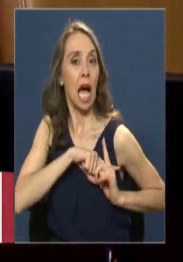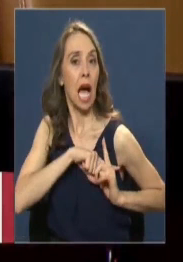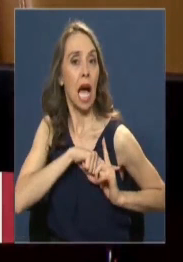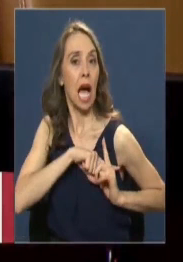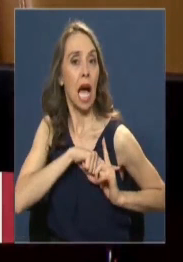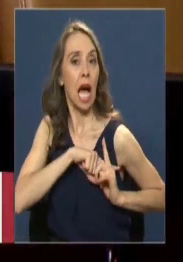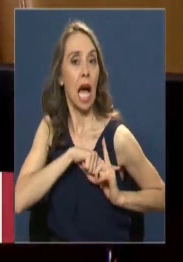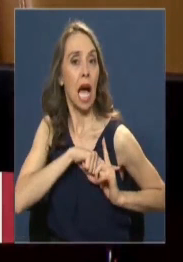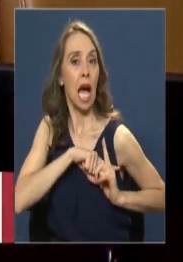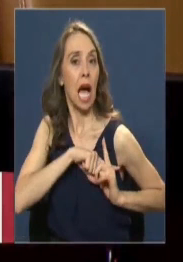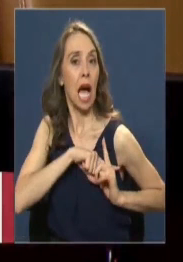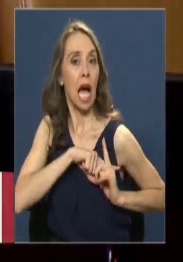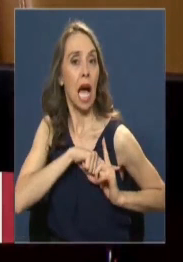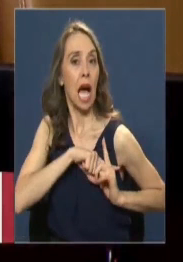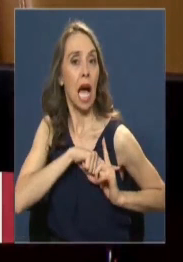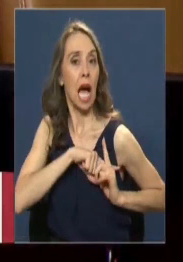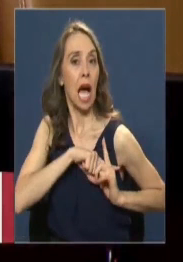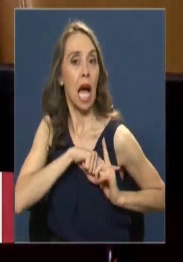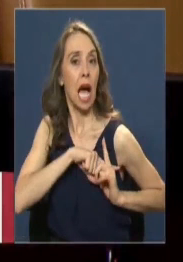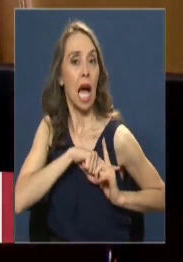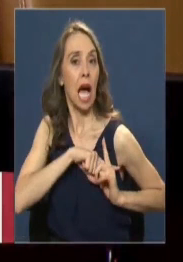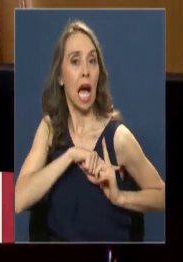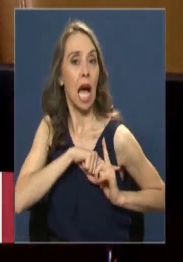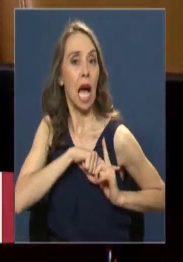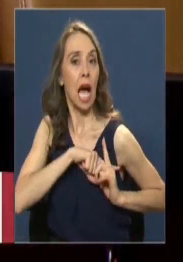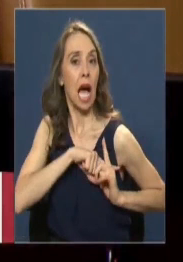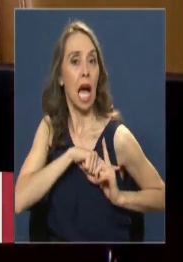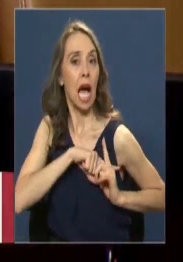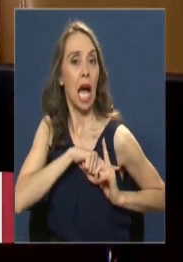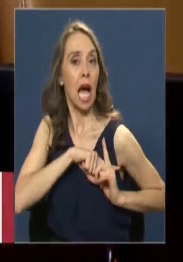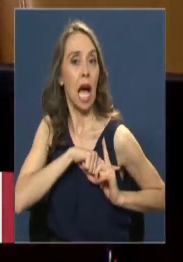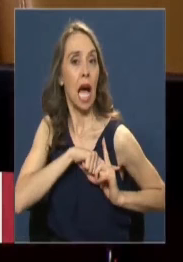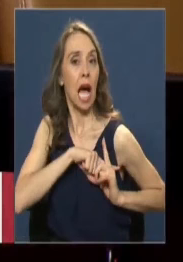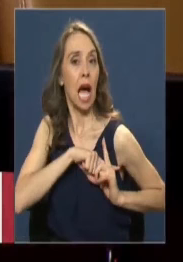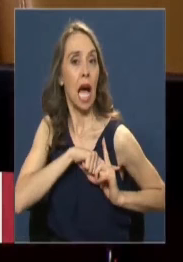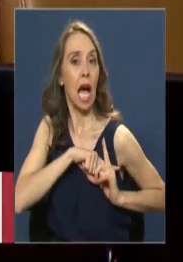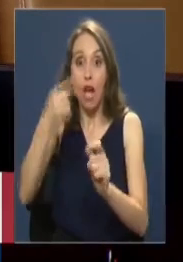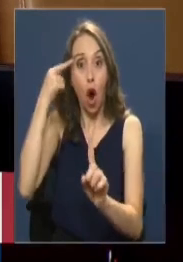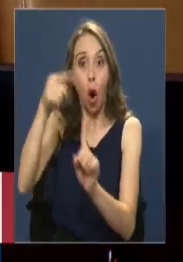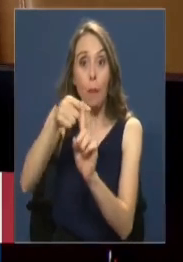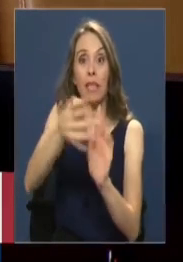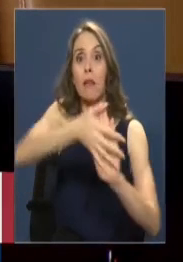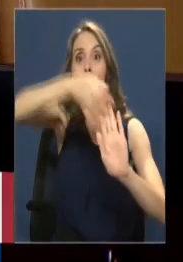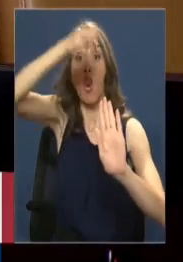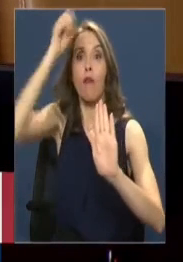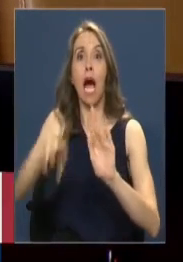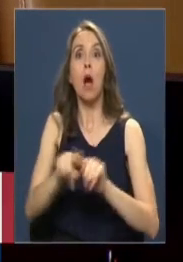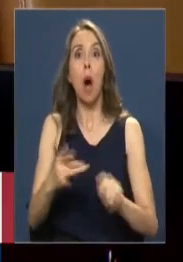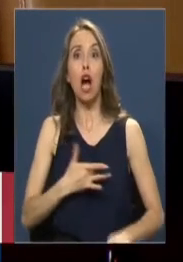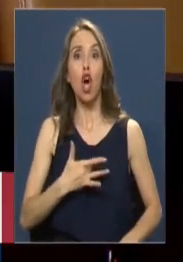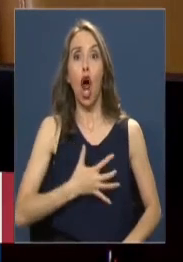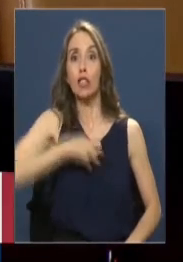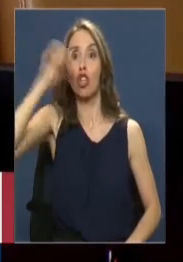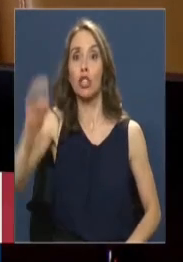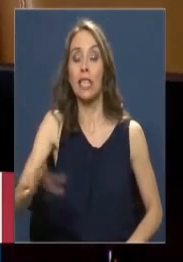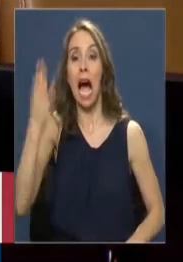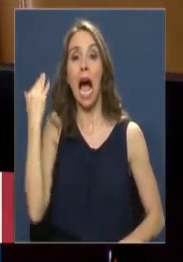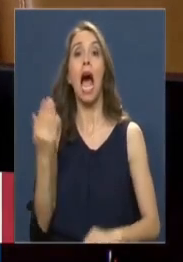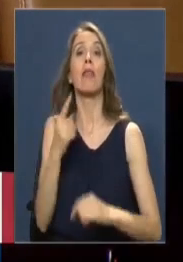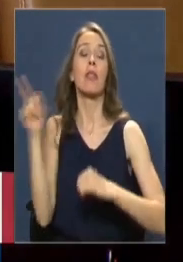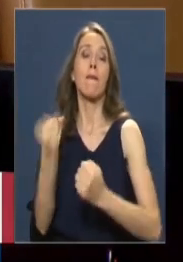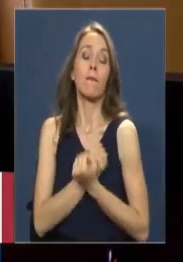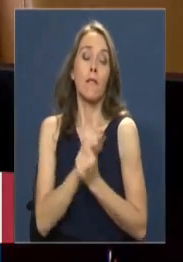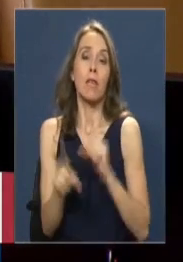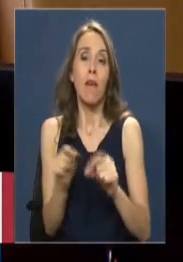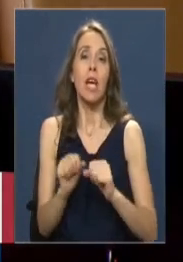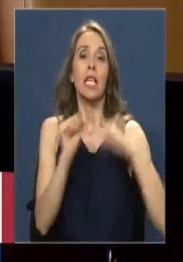van a dar sus votos para sacarle el corazón a su reforma tributaria. la reintegración que defendieron con tanta